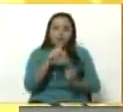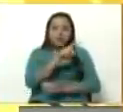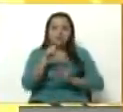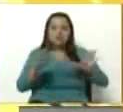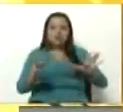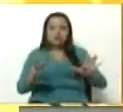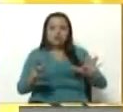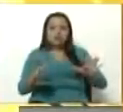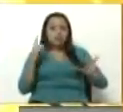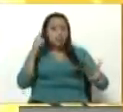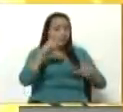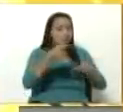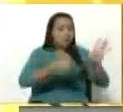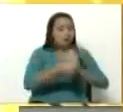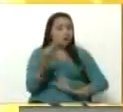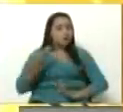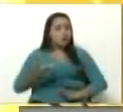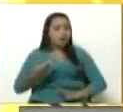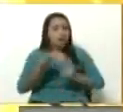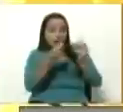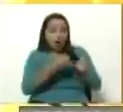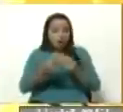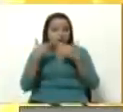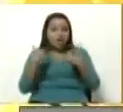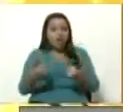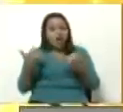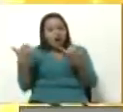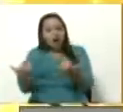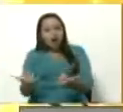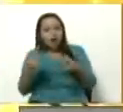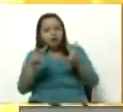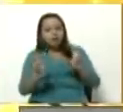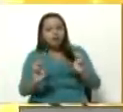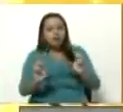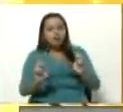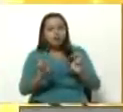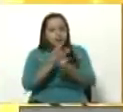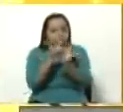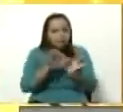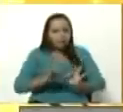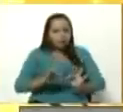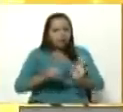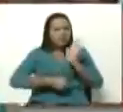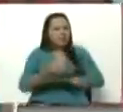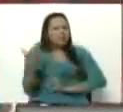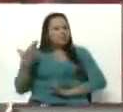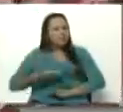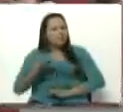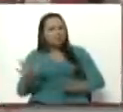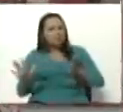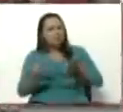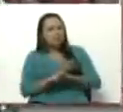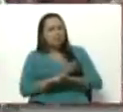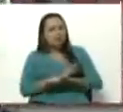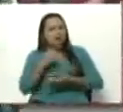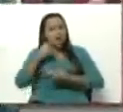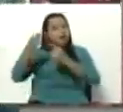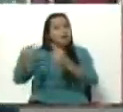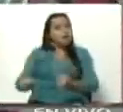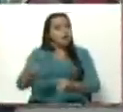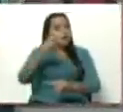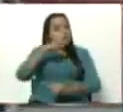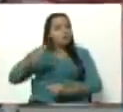en estas áreas. Hoy tenemos una nueva realidad y la prioridad dictaminada por el